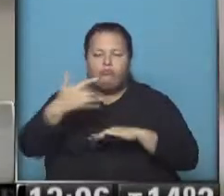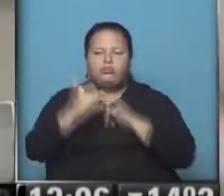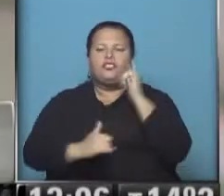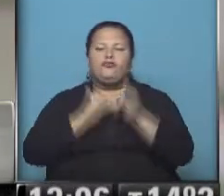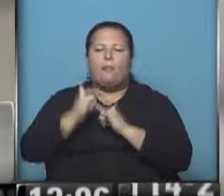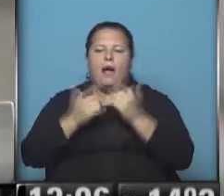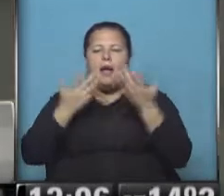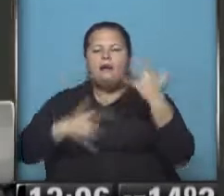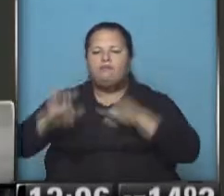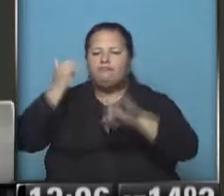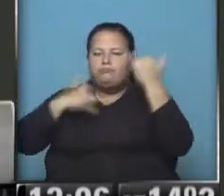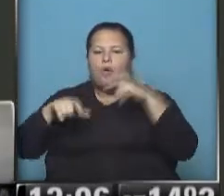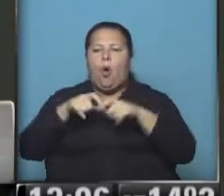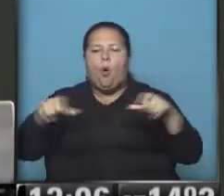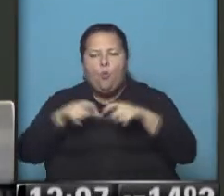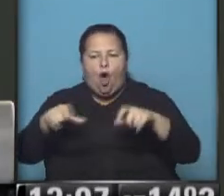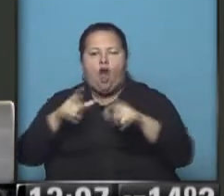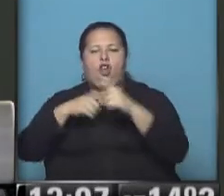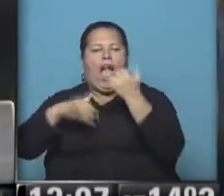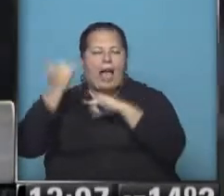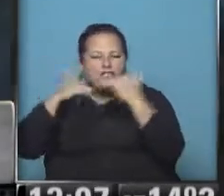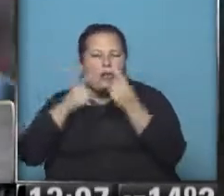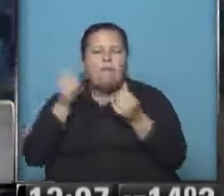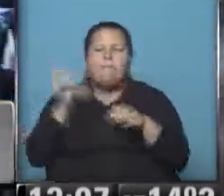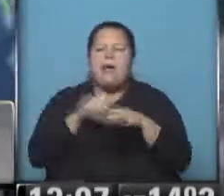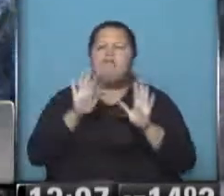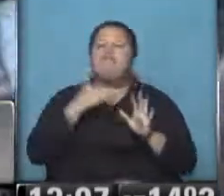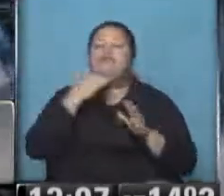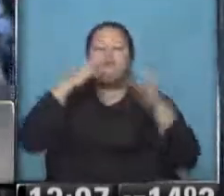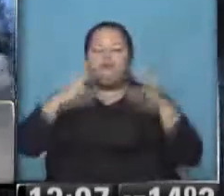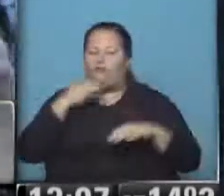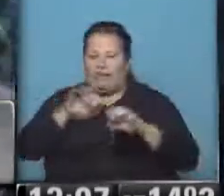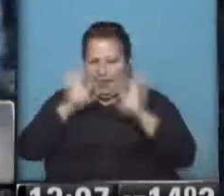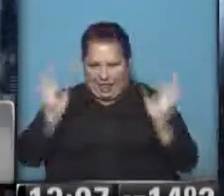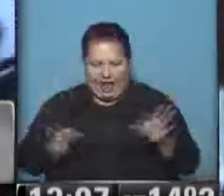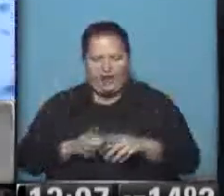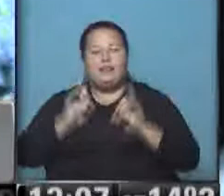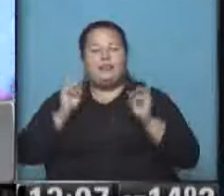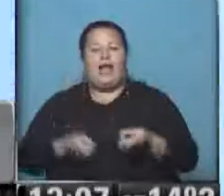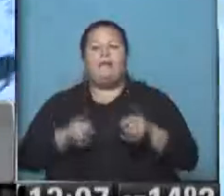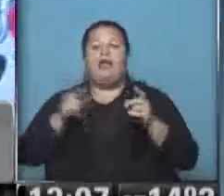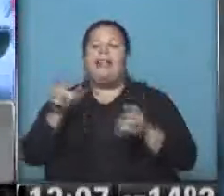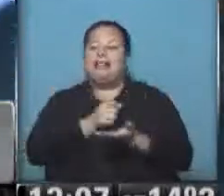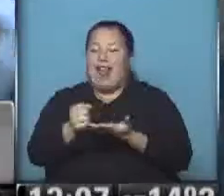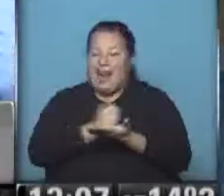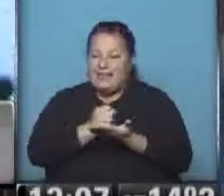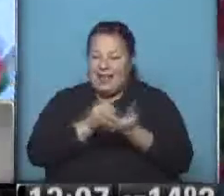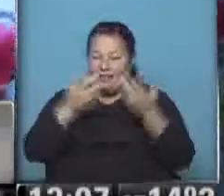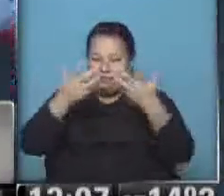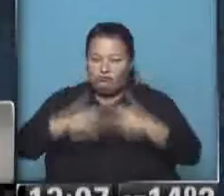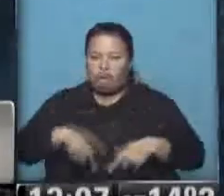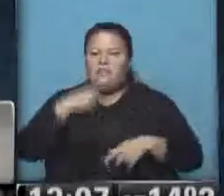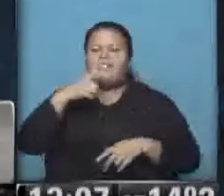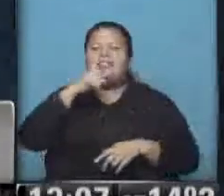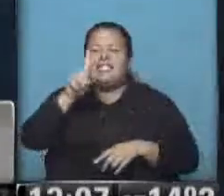información de análisis de inversiones de bonos, acciones y fondos que todavía no están especificados. Claro, inclusive los resúmenes de tarjetas de crédito ascendían